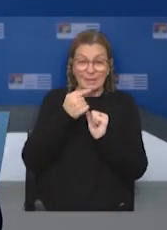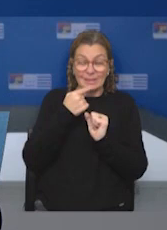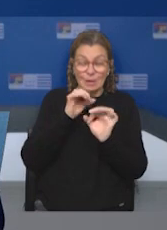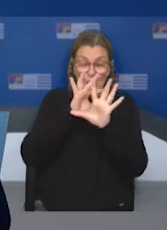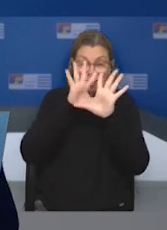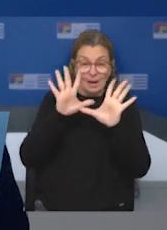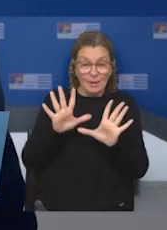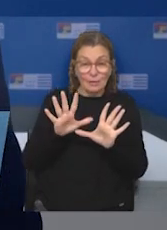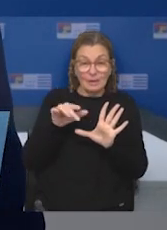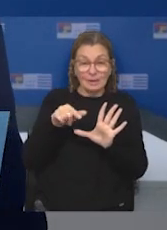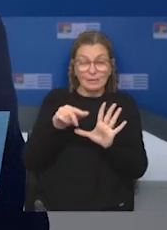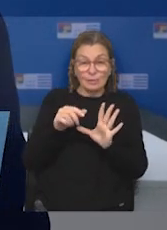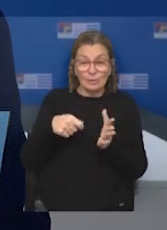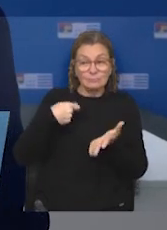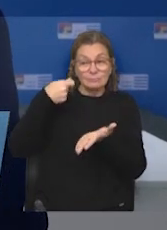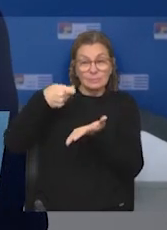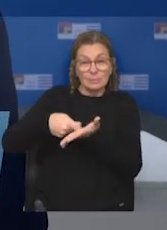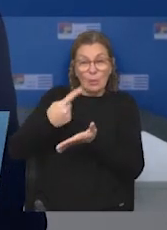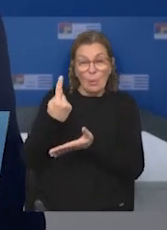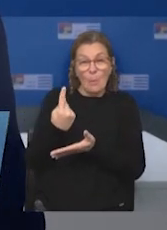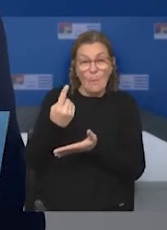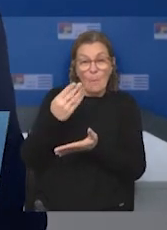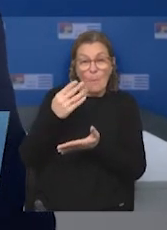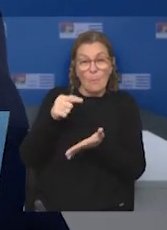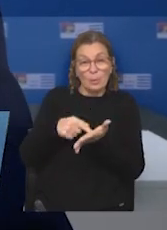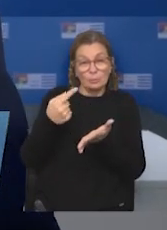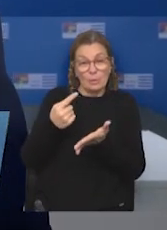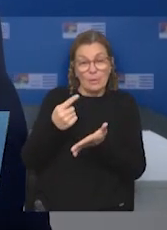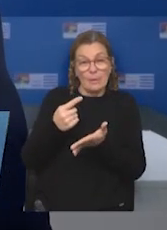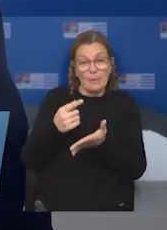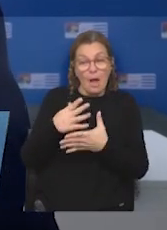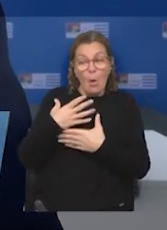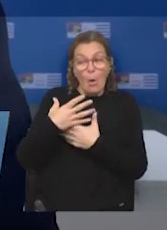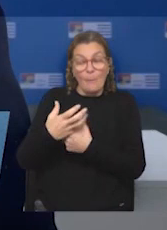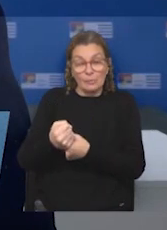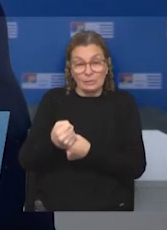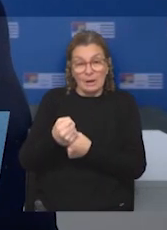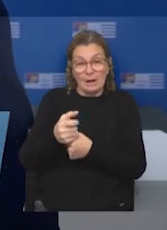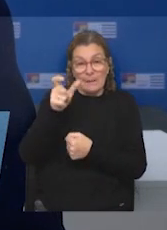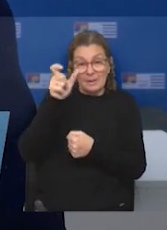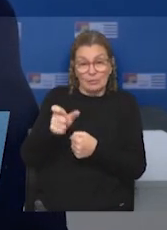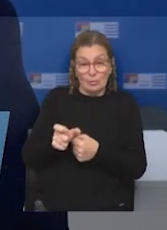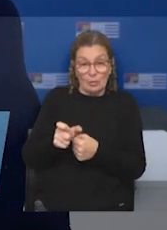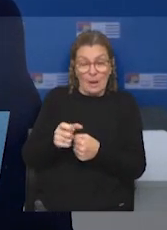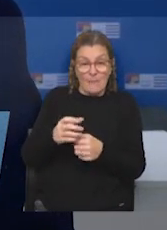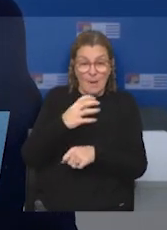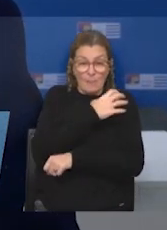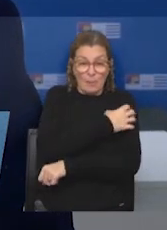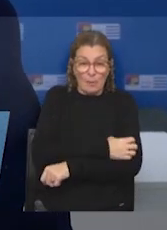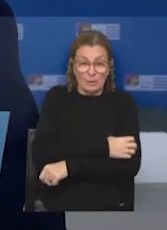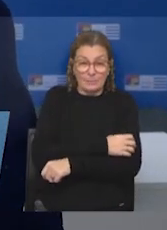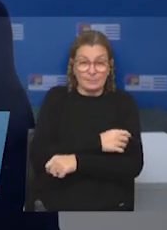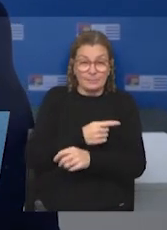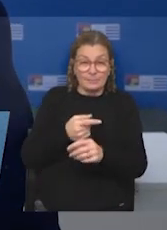Claridad que si no se invertía un punto del producto en sostener las personas vulnerables la pobreza iba a aumentar en